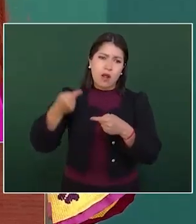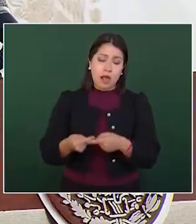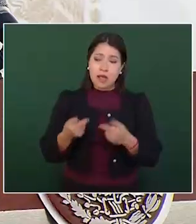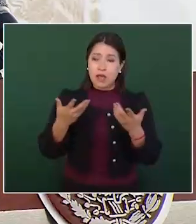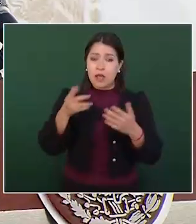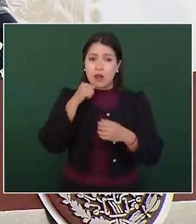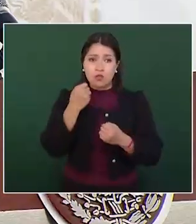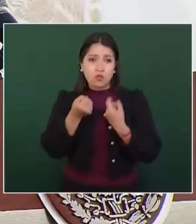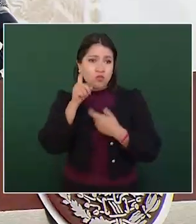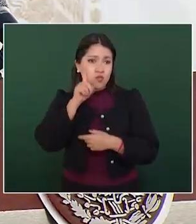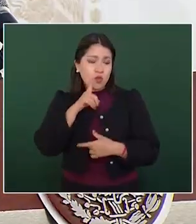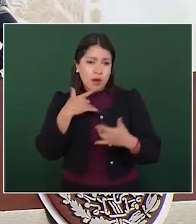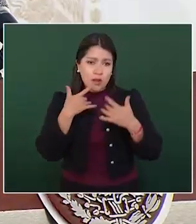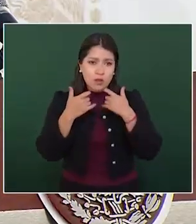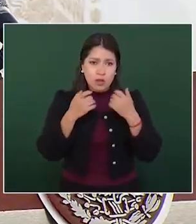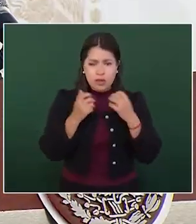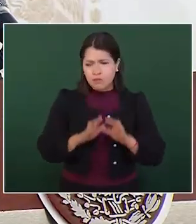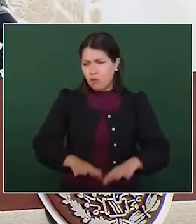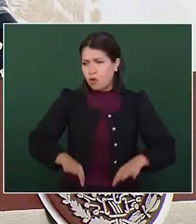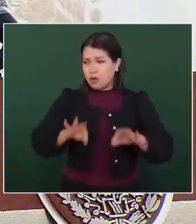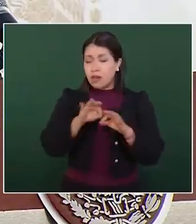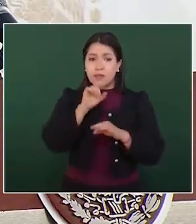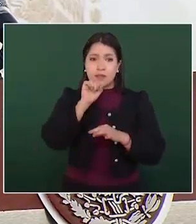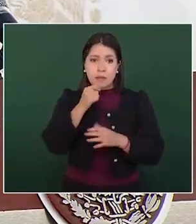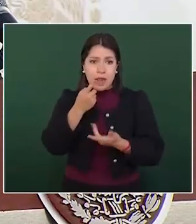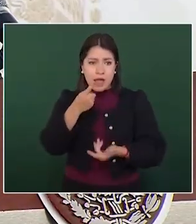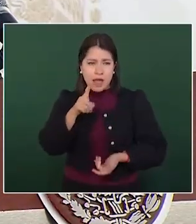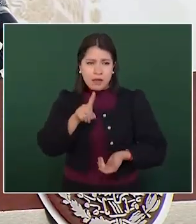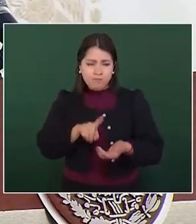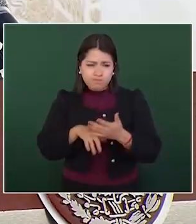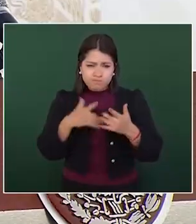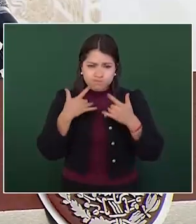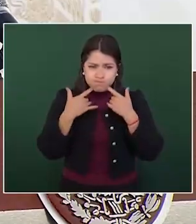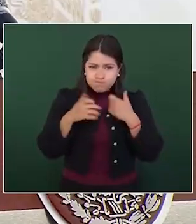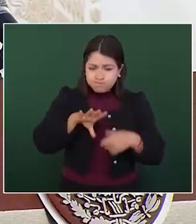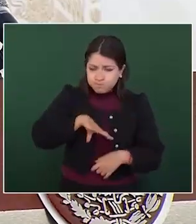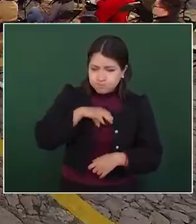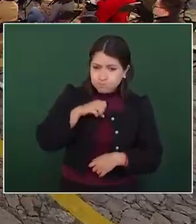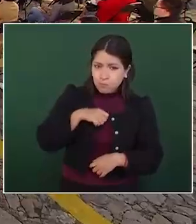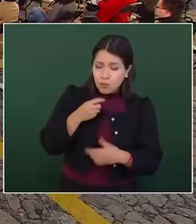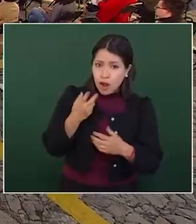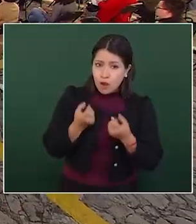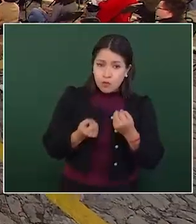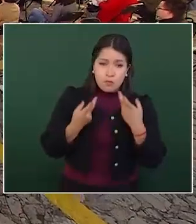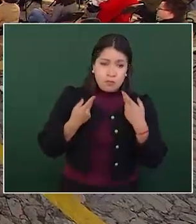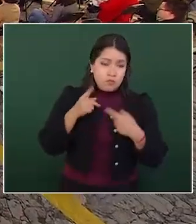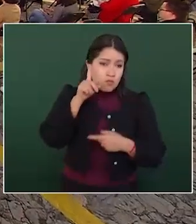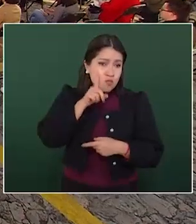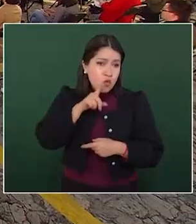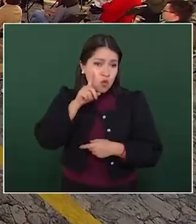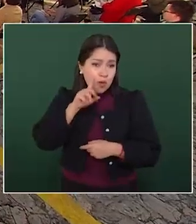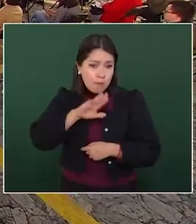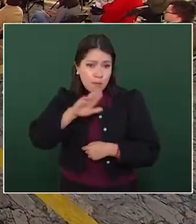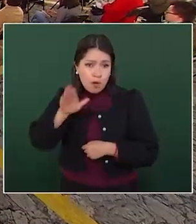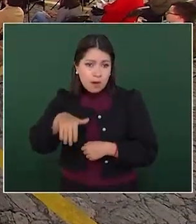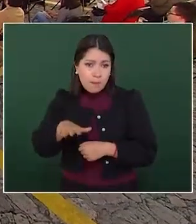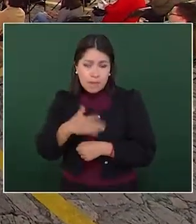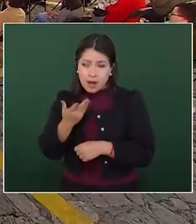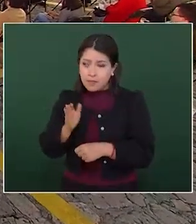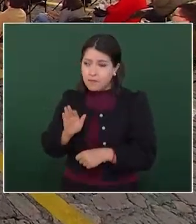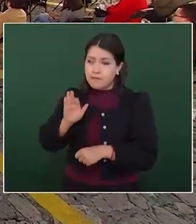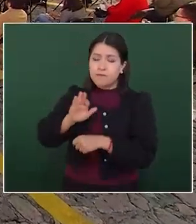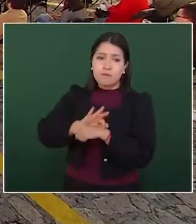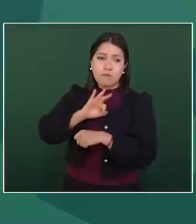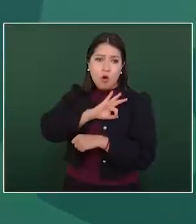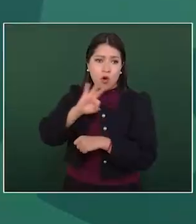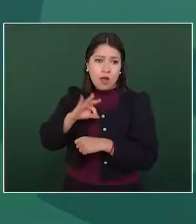algunas épicas y otras íntimas. Mujeres a quienes les costó la vida perseguir sus ideales en favor de la independencia